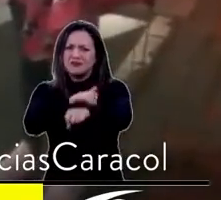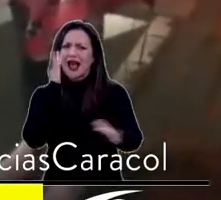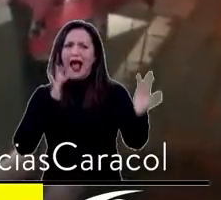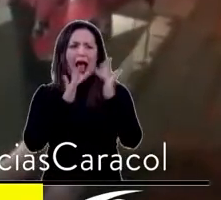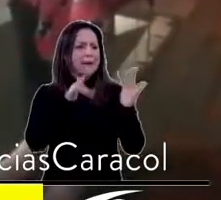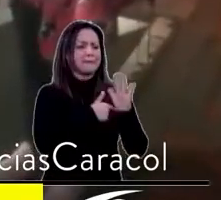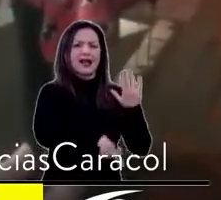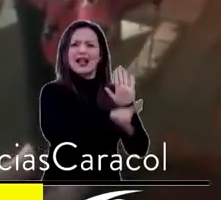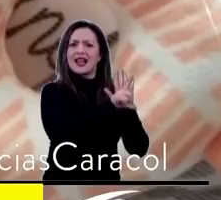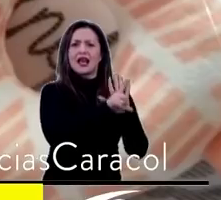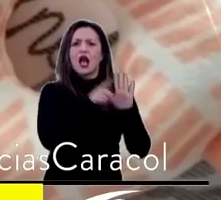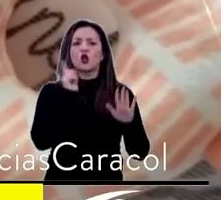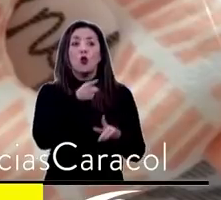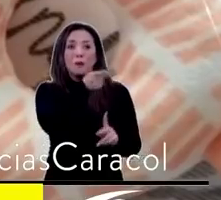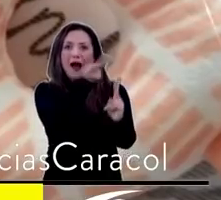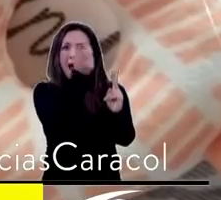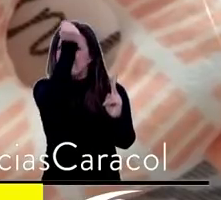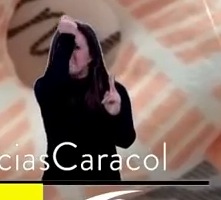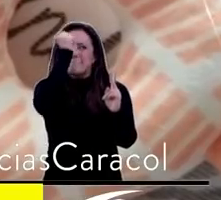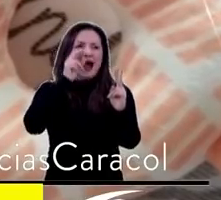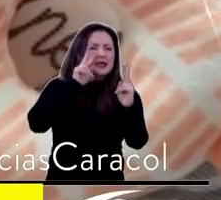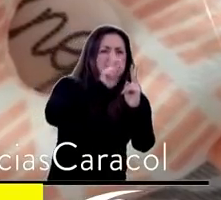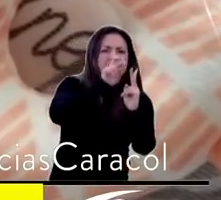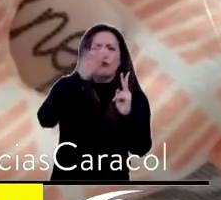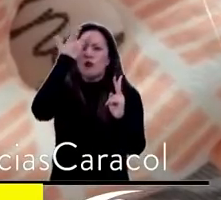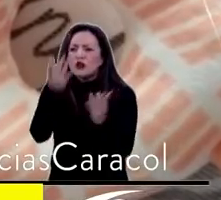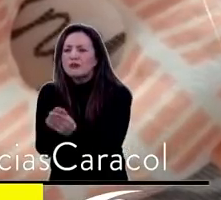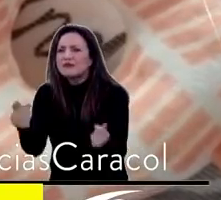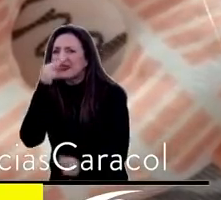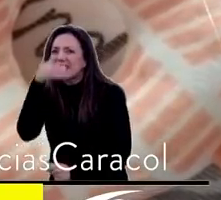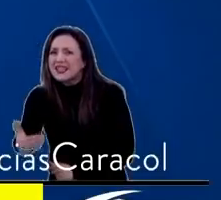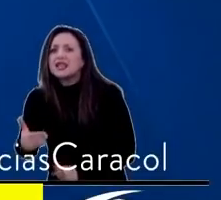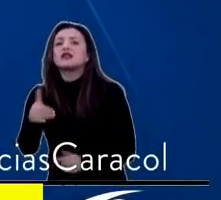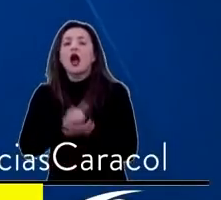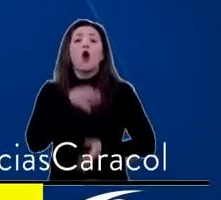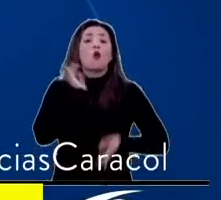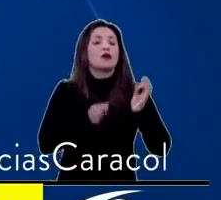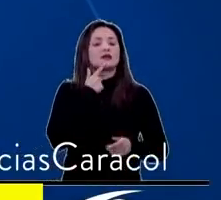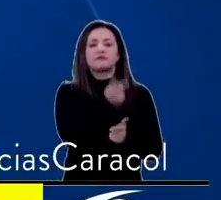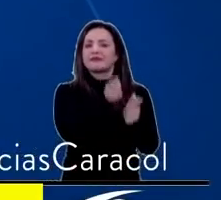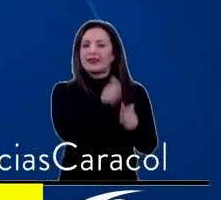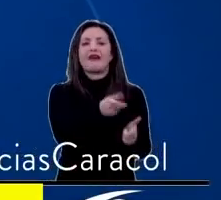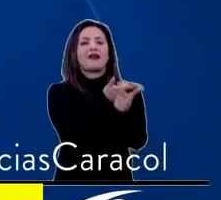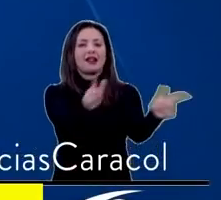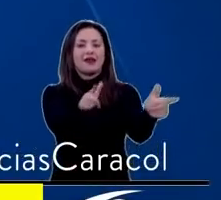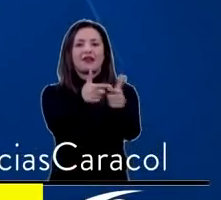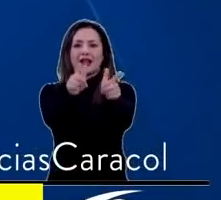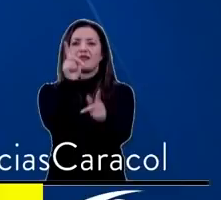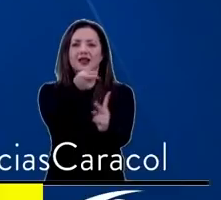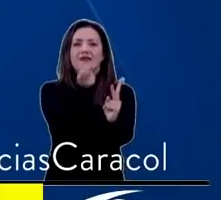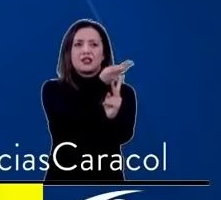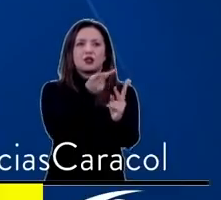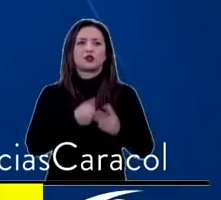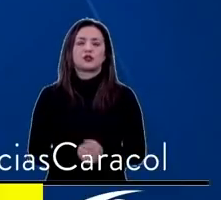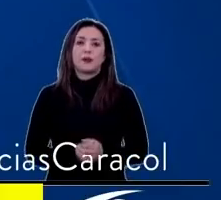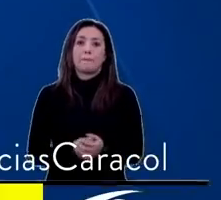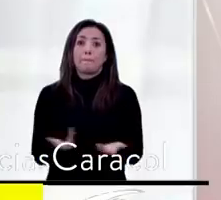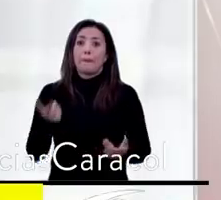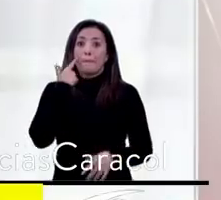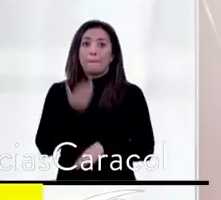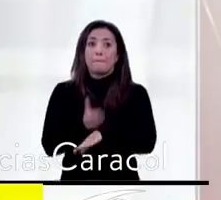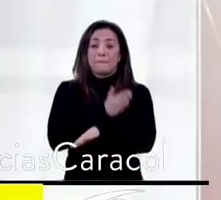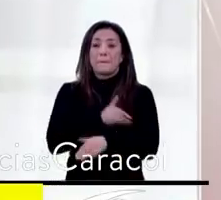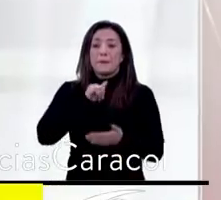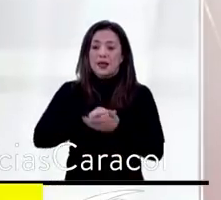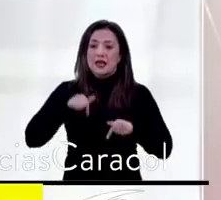principales investigados por la desaparición de Sara Sofía Galván. La juez ordenó su inmediata libertad. Teniendo en cuenta la decisión adoptada